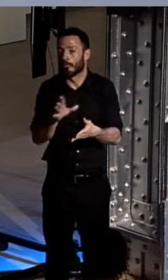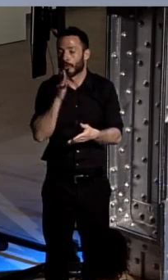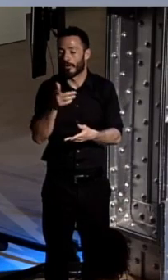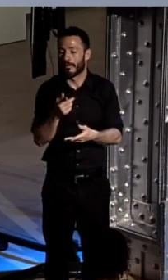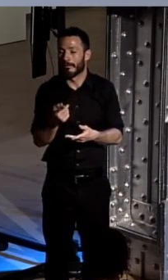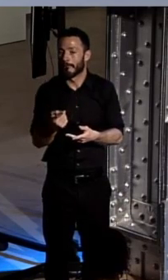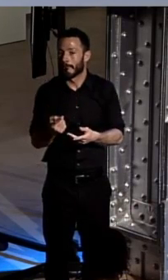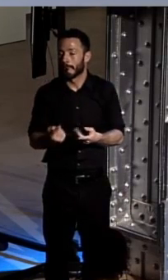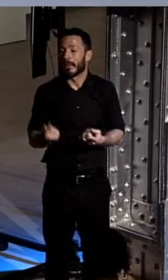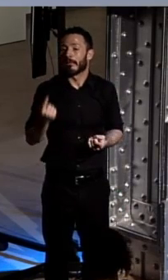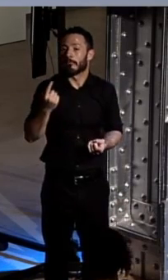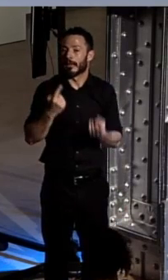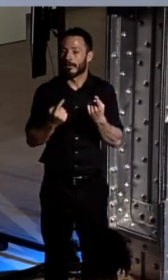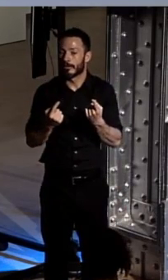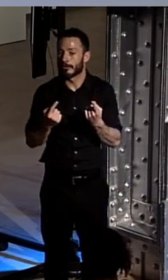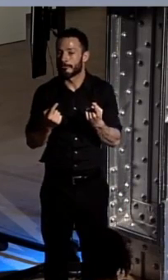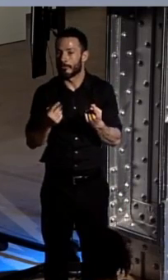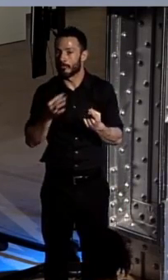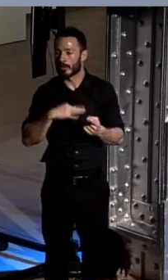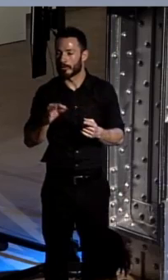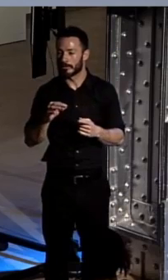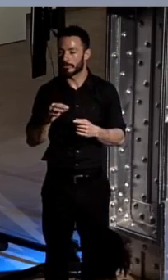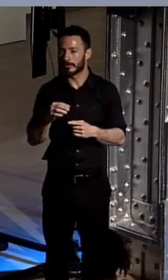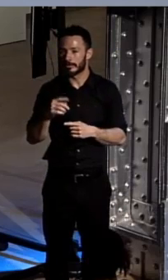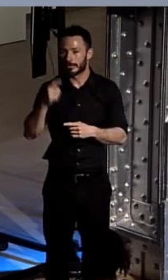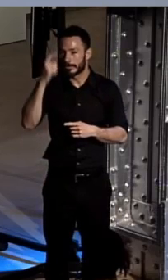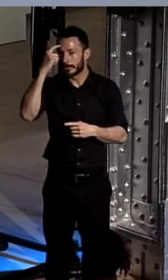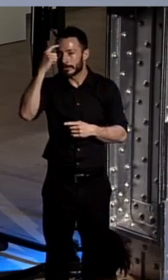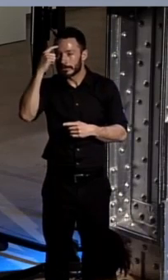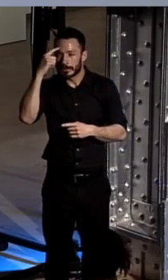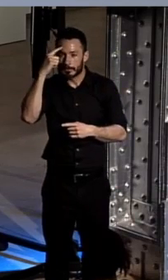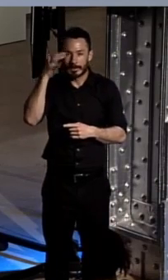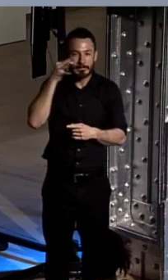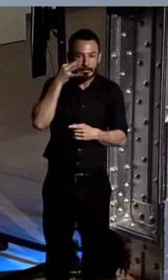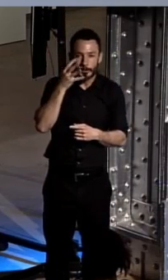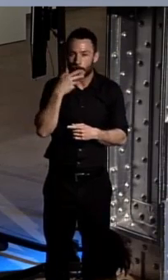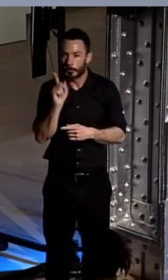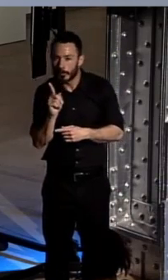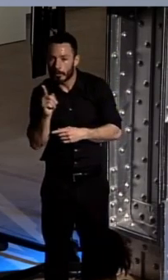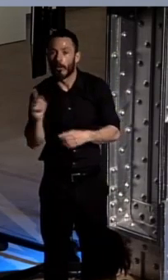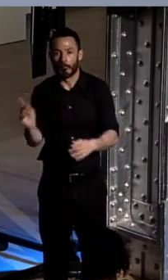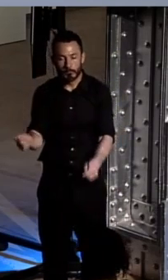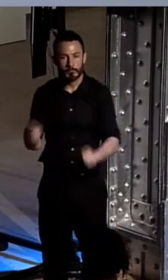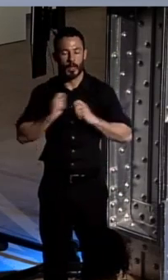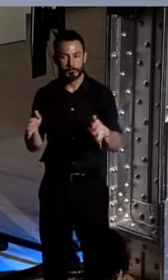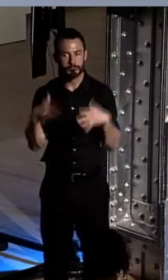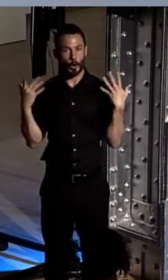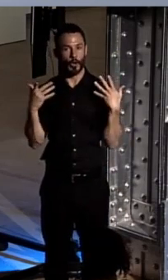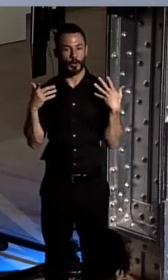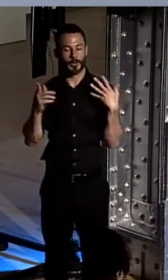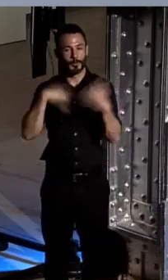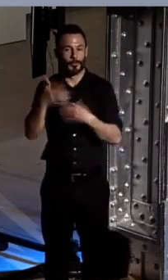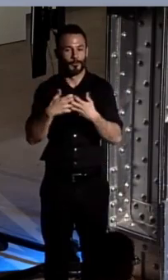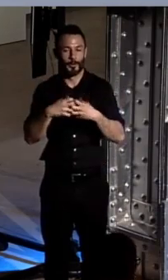podemos descubrirnos los secretos de la mente en aquellos rincones que desconocemos, que nos sorprenden y que nos enseñan a veces a funcionar mejor.